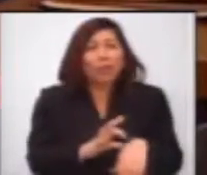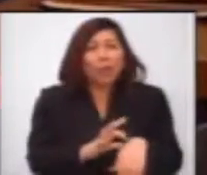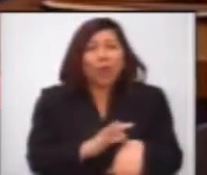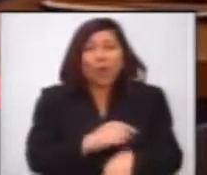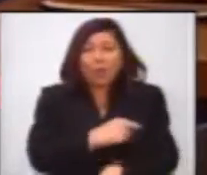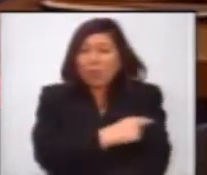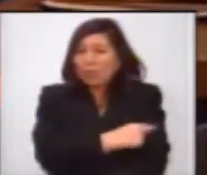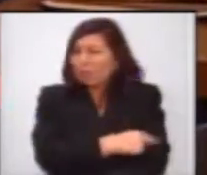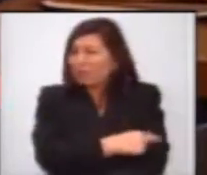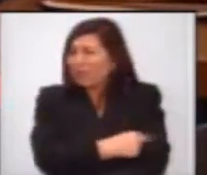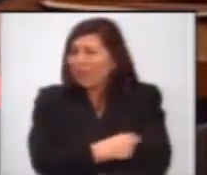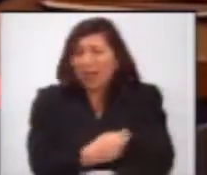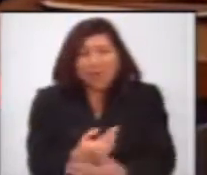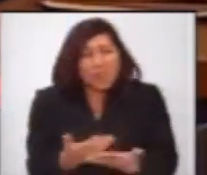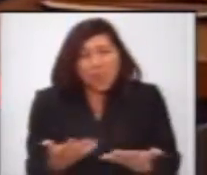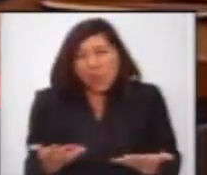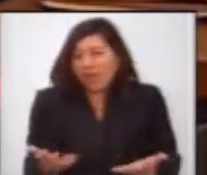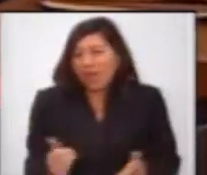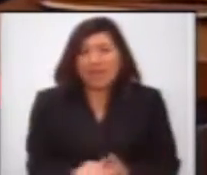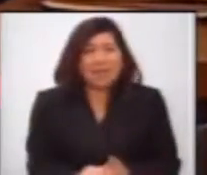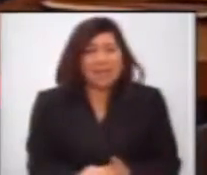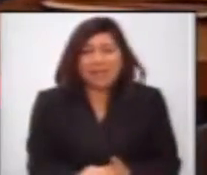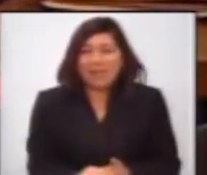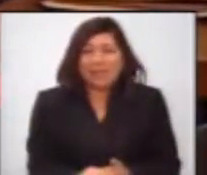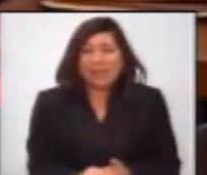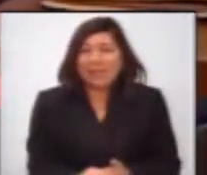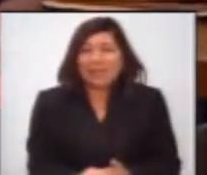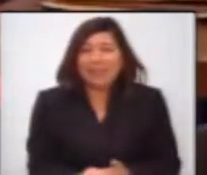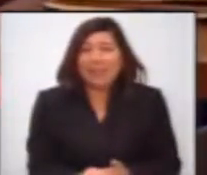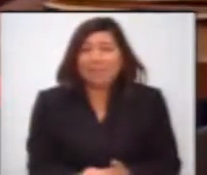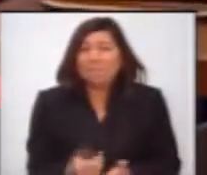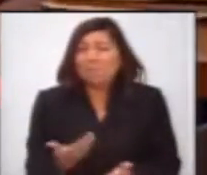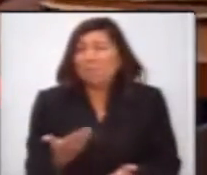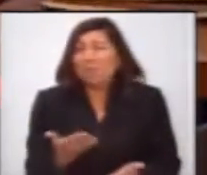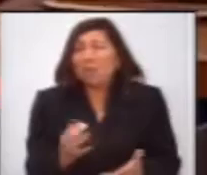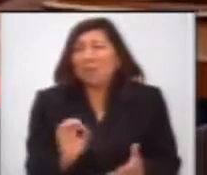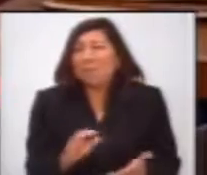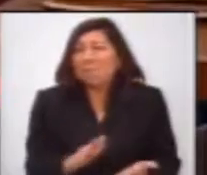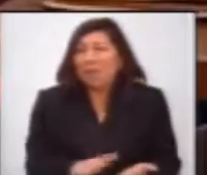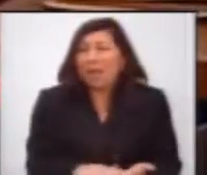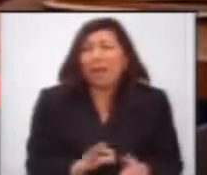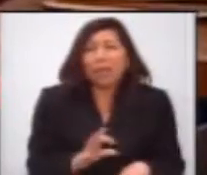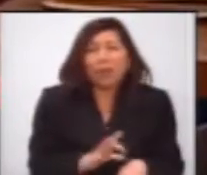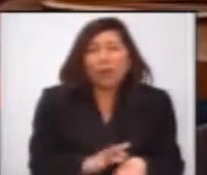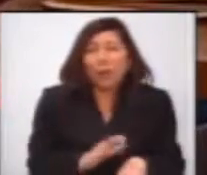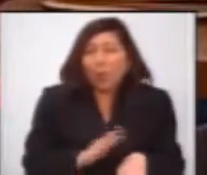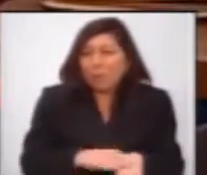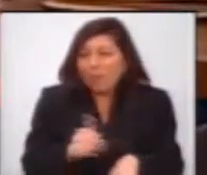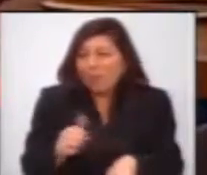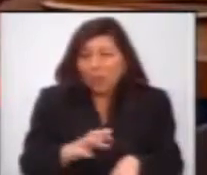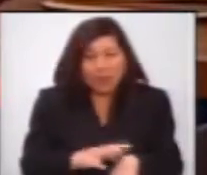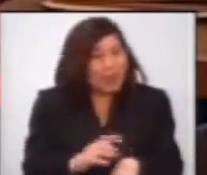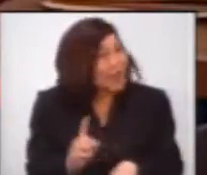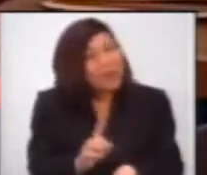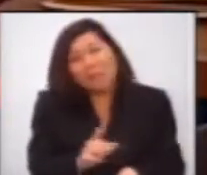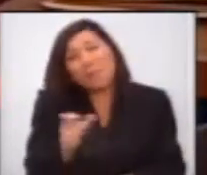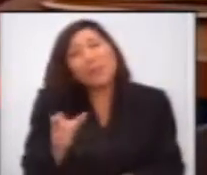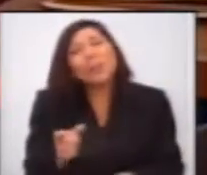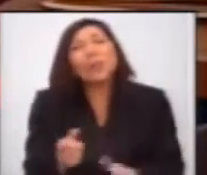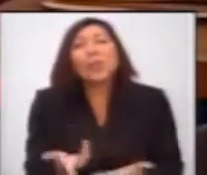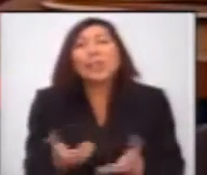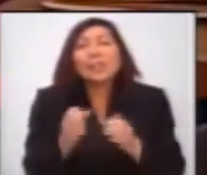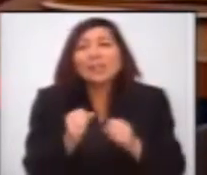médicos. Y no es por la situación de mala voluntad de los médicos, de los enfermeros, del